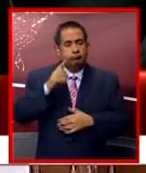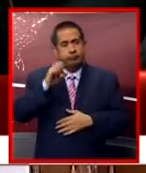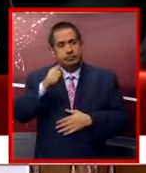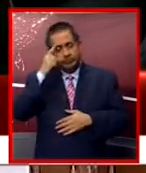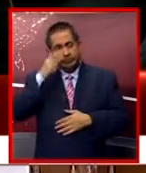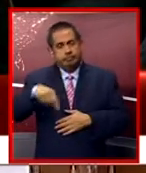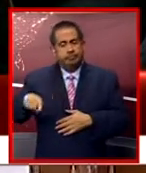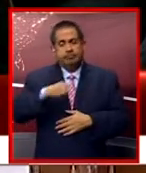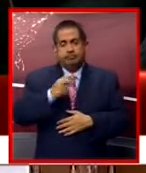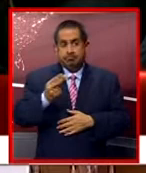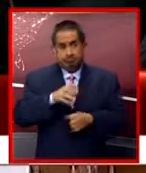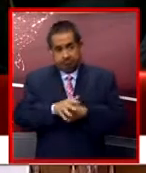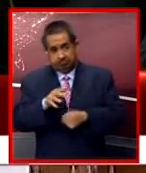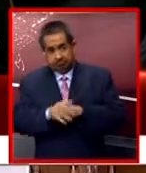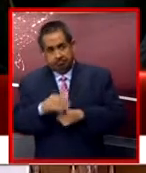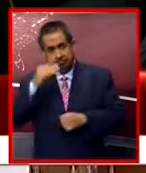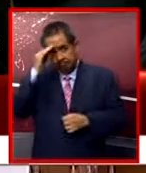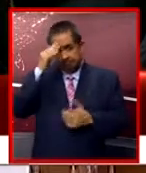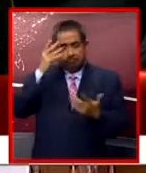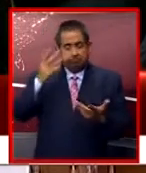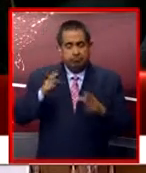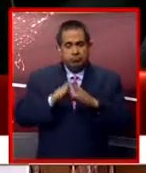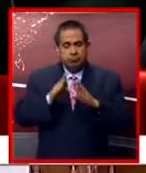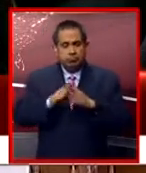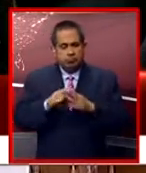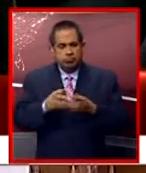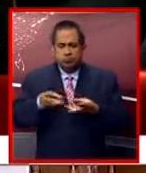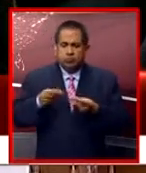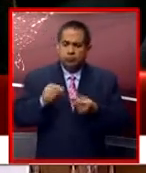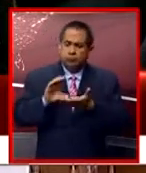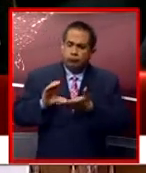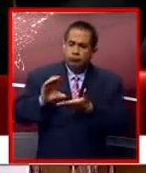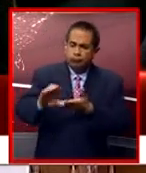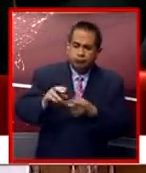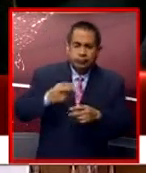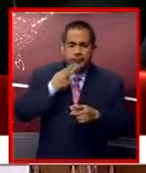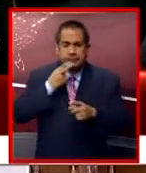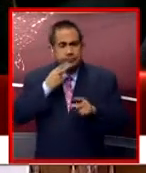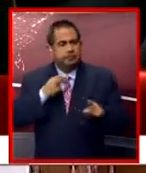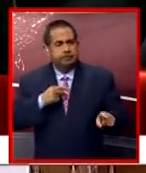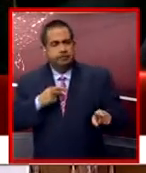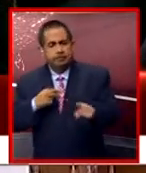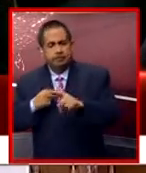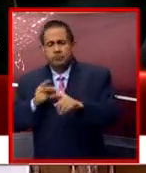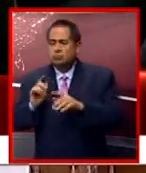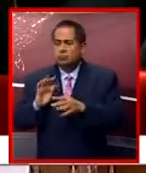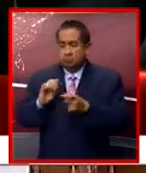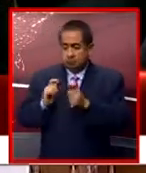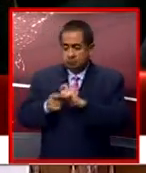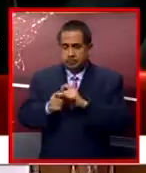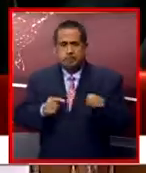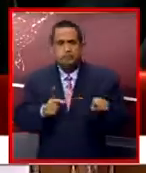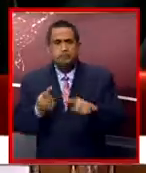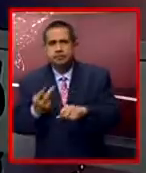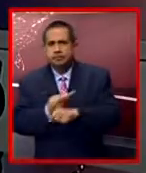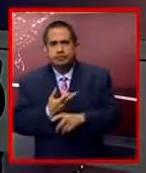cubrir las necesidades de la población y el impacto presupuestario que tendrían algunas modificaciones a las